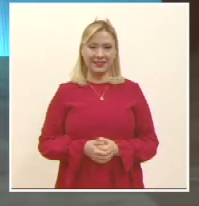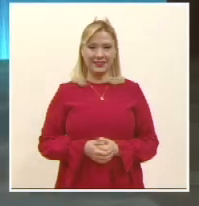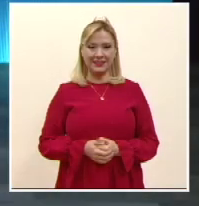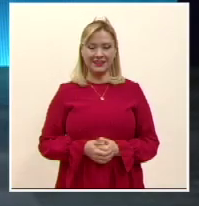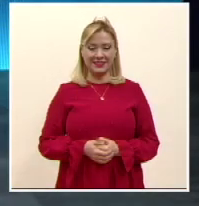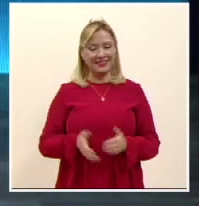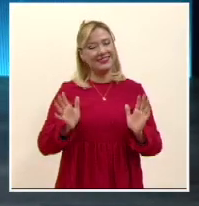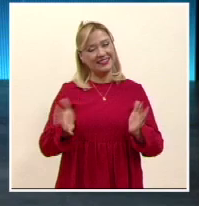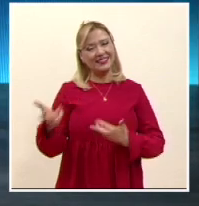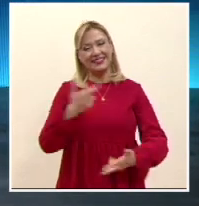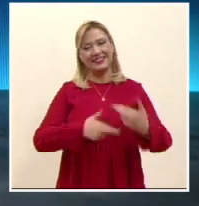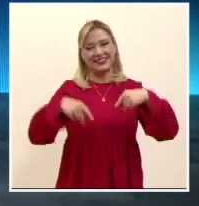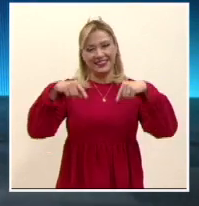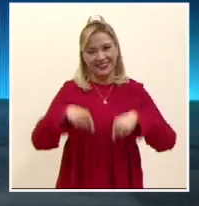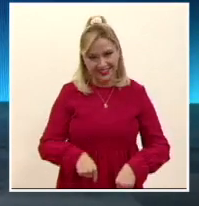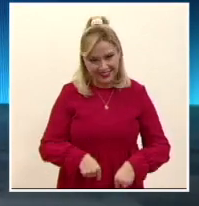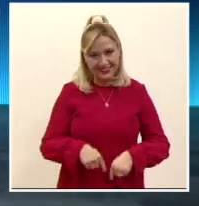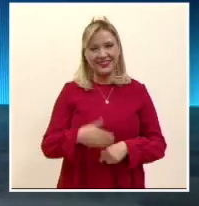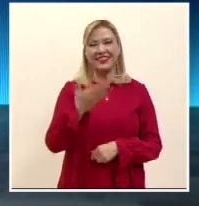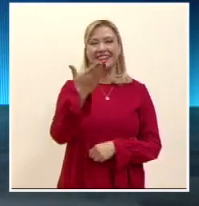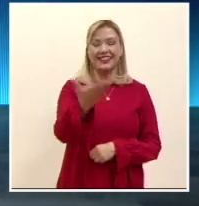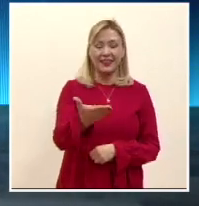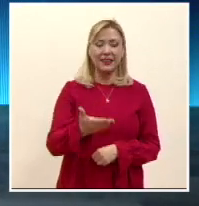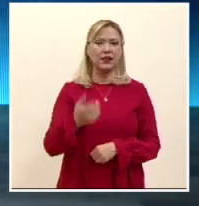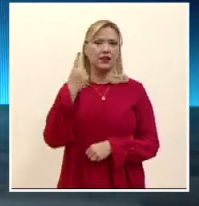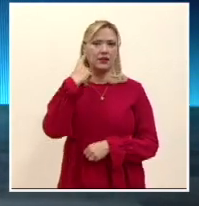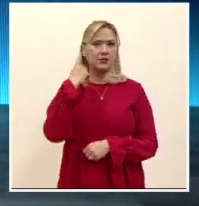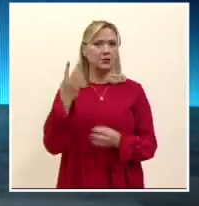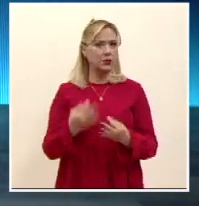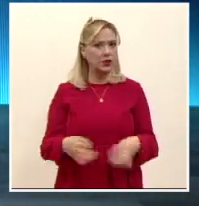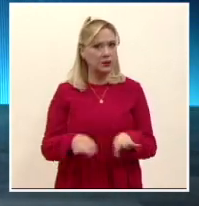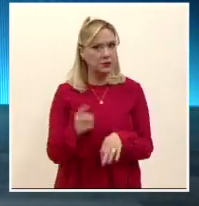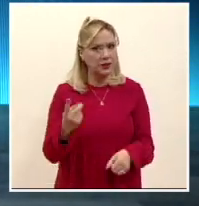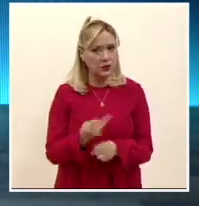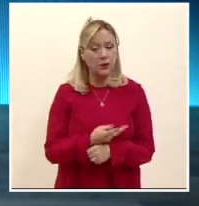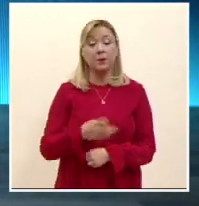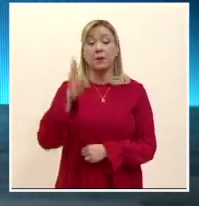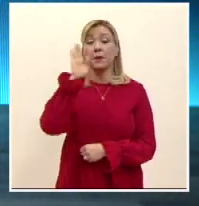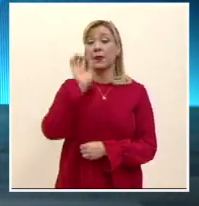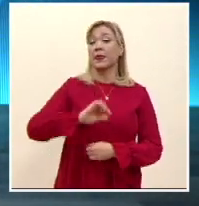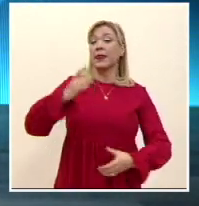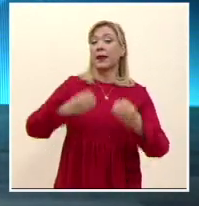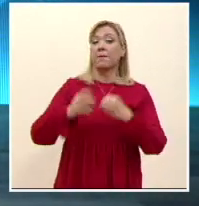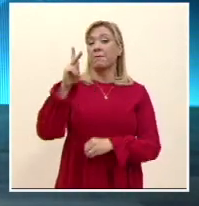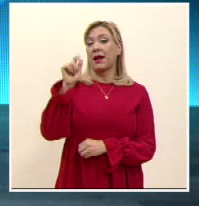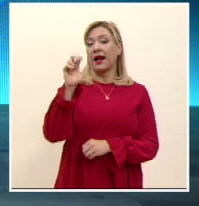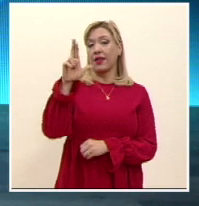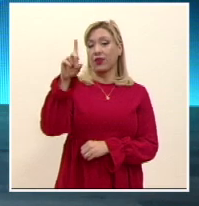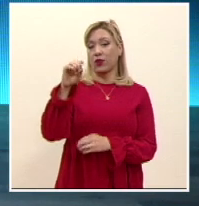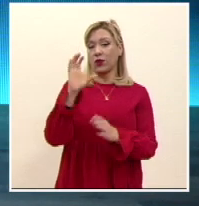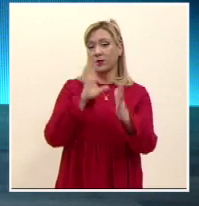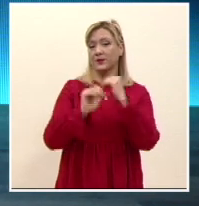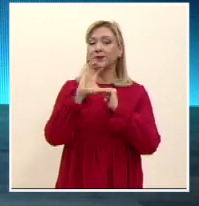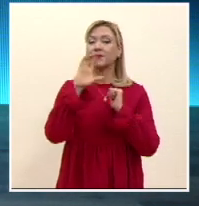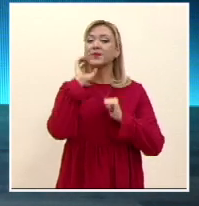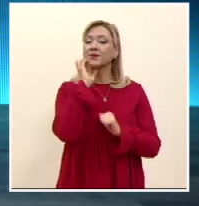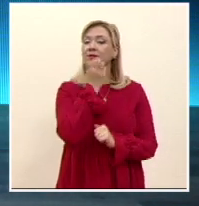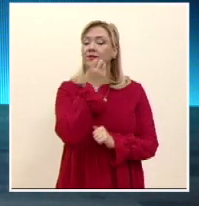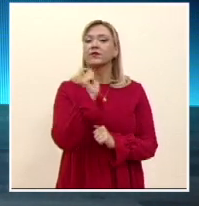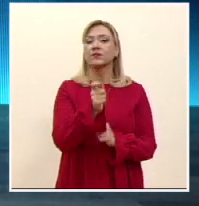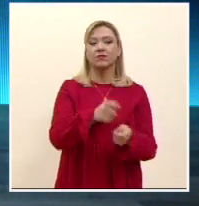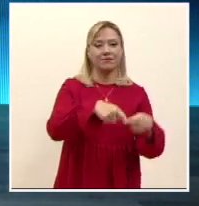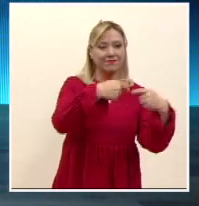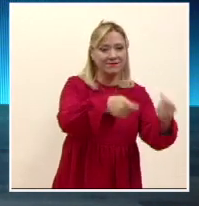Y ya estamos de vuelta, vámonos con más información destacada. El ministro Jorge Mario Pardo Rebolledo entregó los nombramientos a